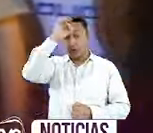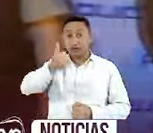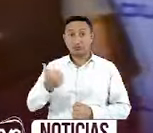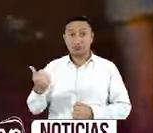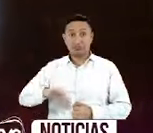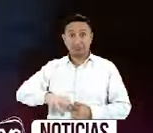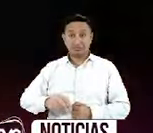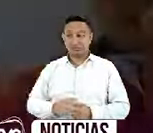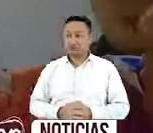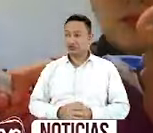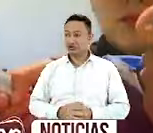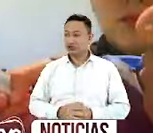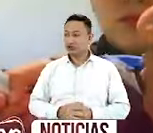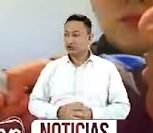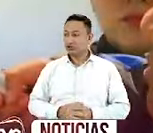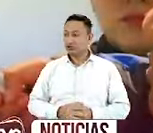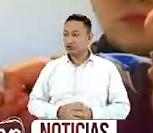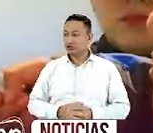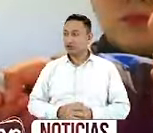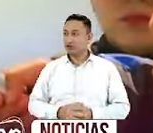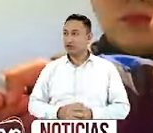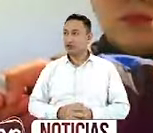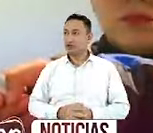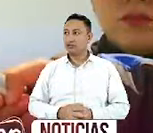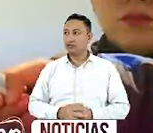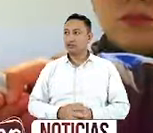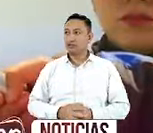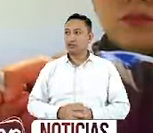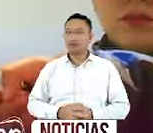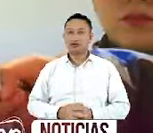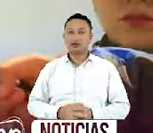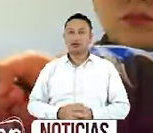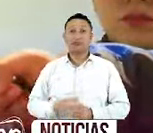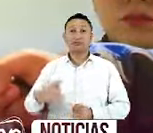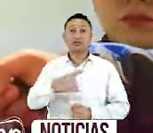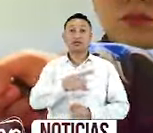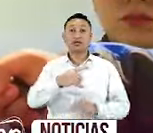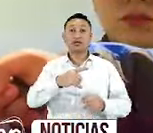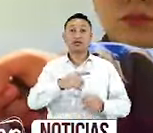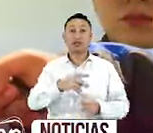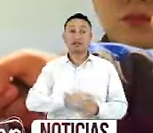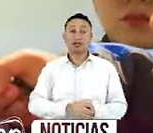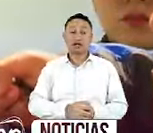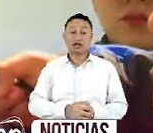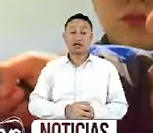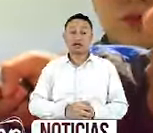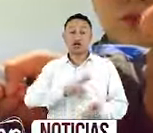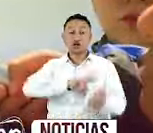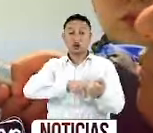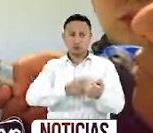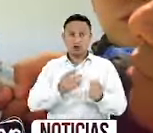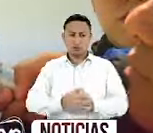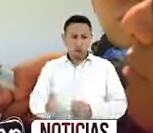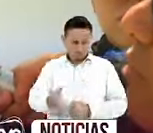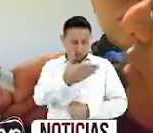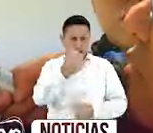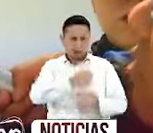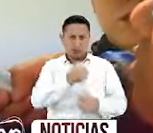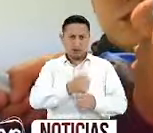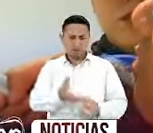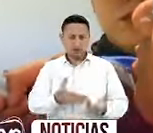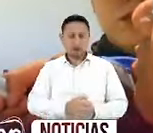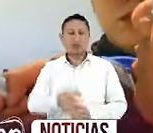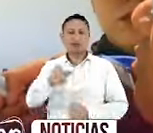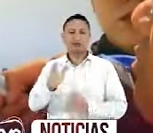que era utilizado. Quien confiando en uno de sus sobrinos le presta el vehículo para que salga a trabajar y el señor